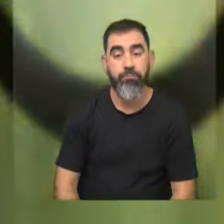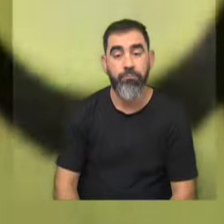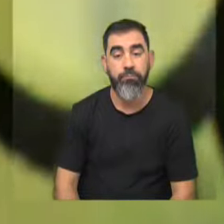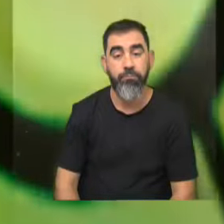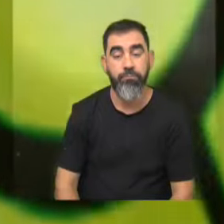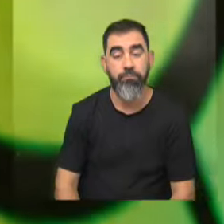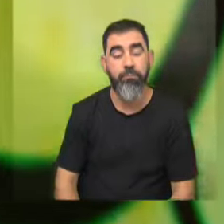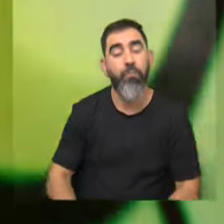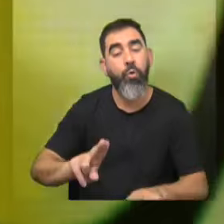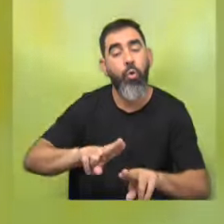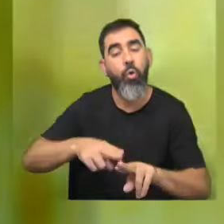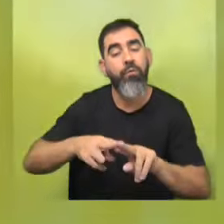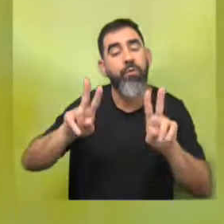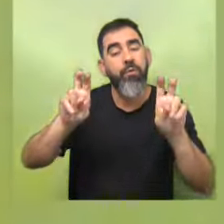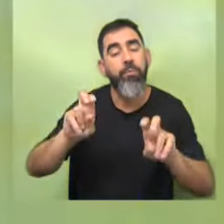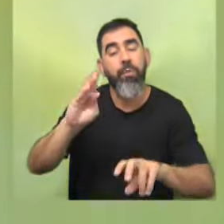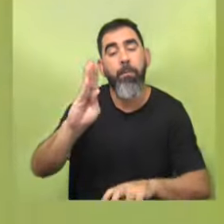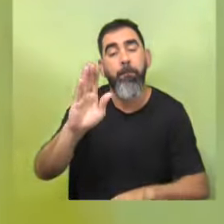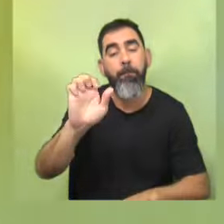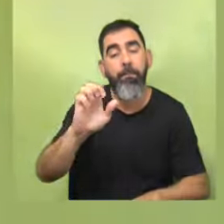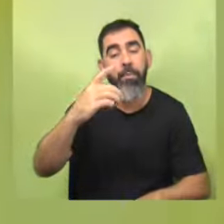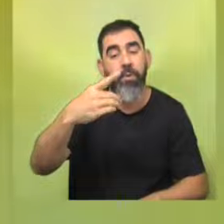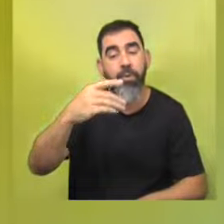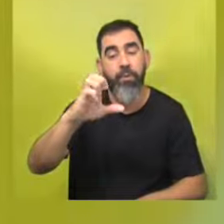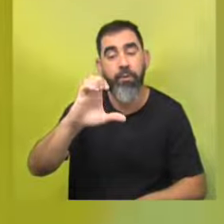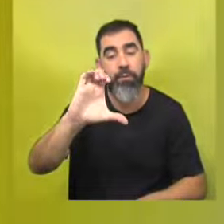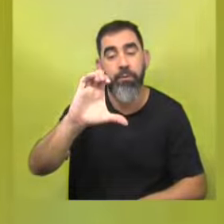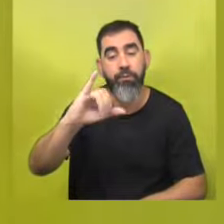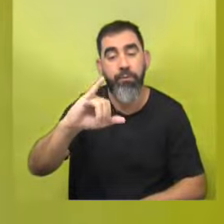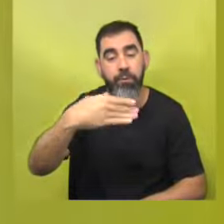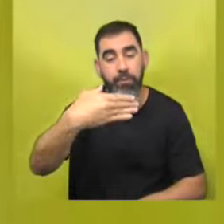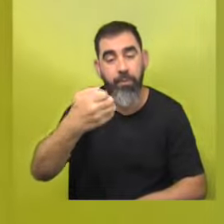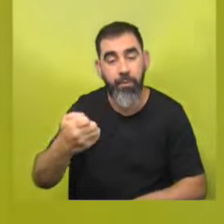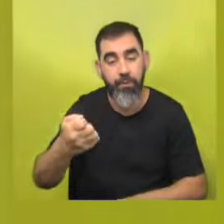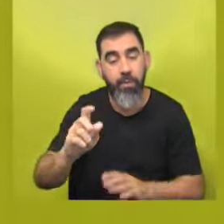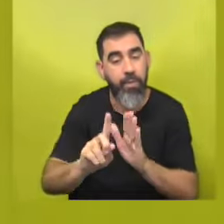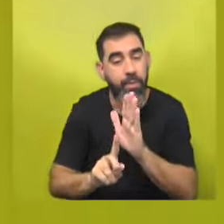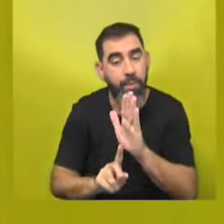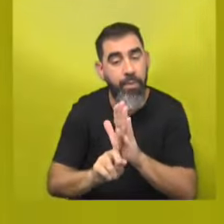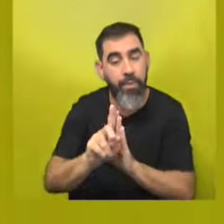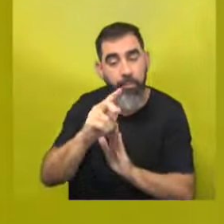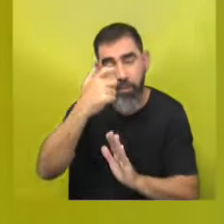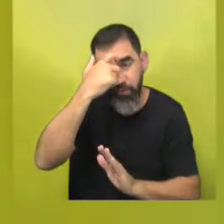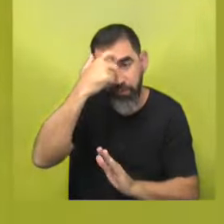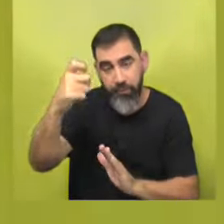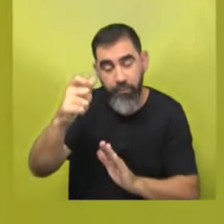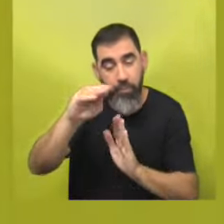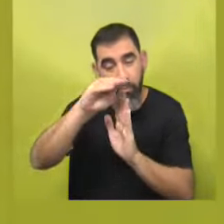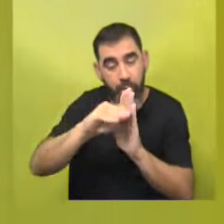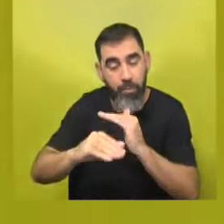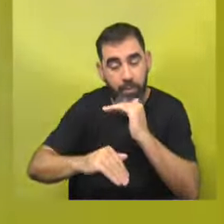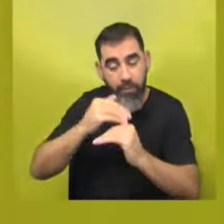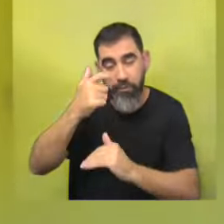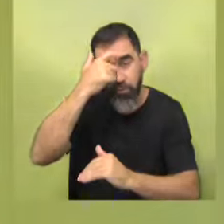Retomamos el espacio de PDCIBA, el Programa de Despegue Científico, que está en el marco de lo que son las actividades del Programa para el Desarrollo